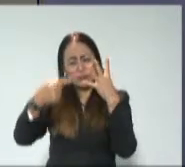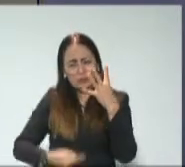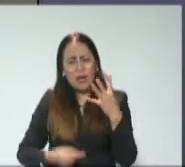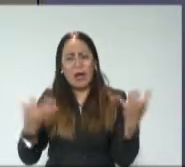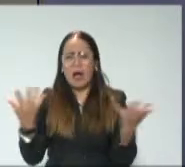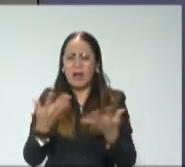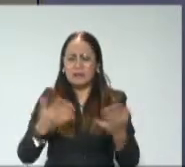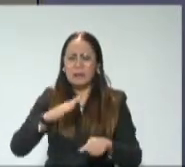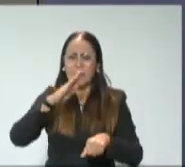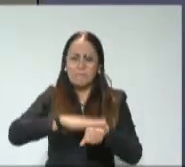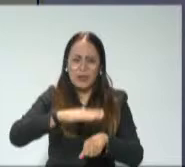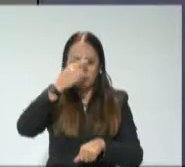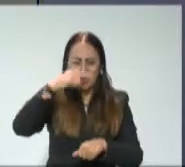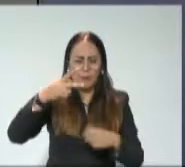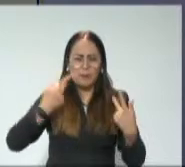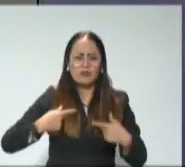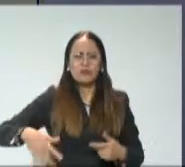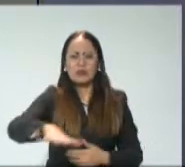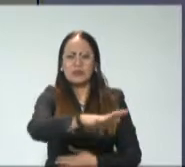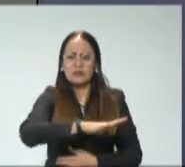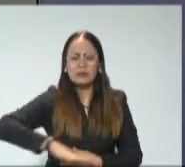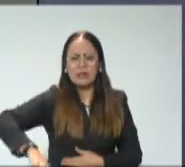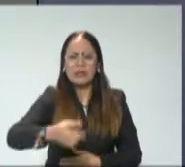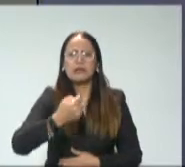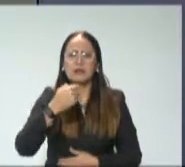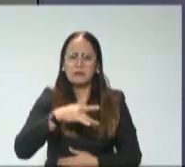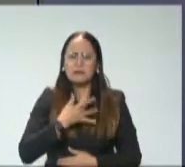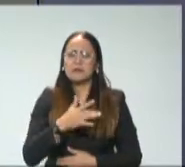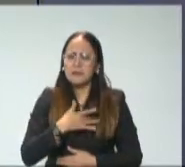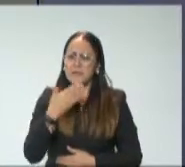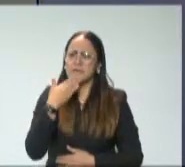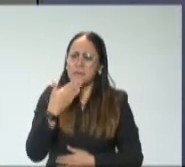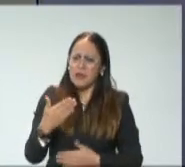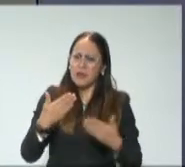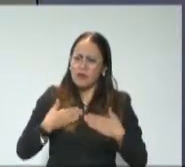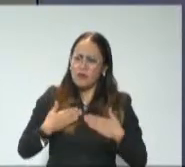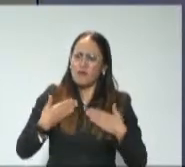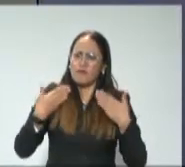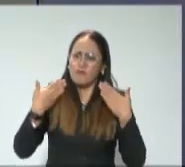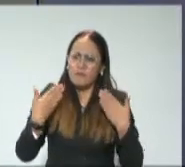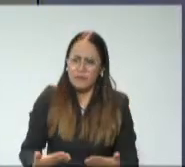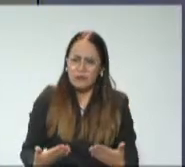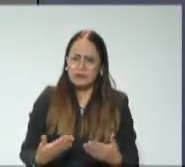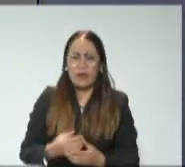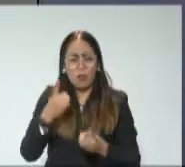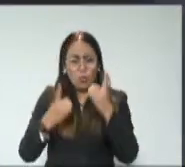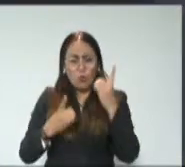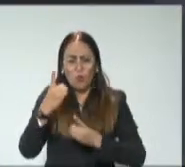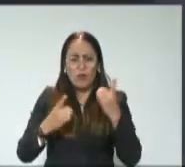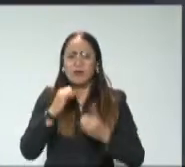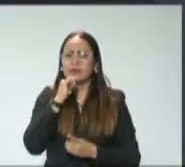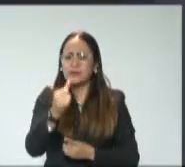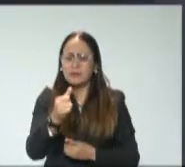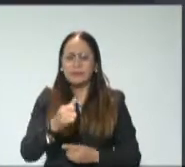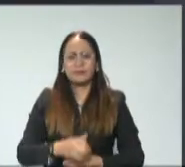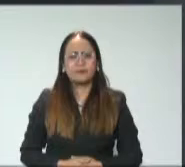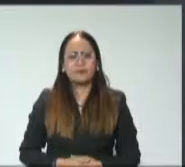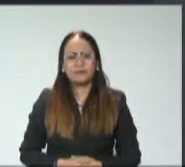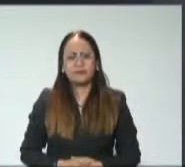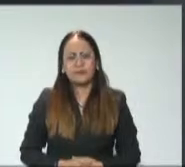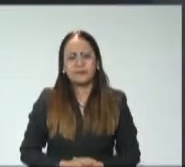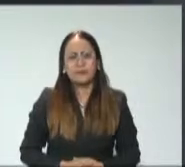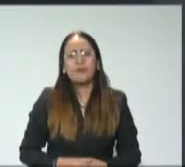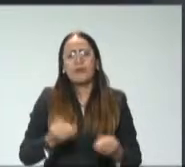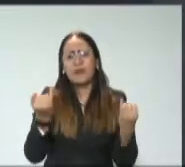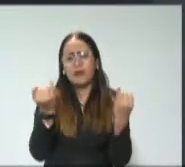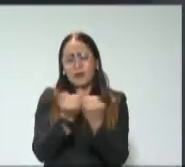para que realmente la sociedad tenga la certidumbre porque eso es lo que urge en democracia certidumbre pública y hay que decirle también